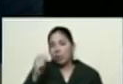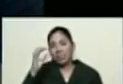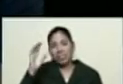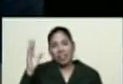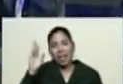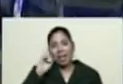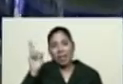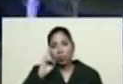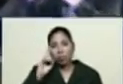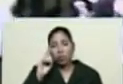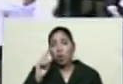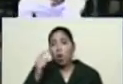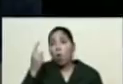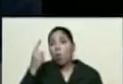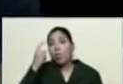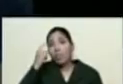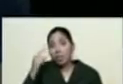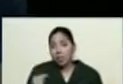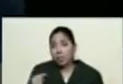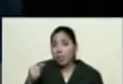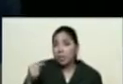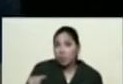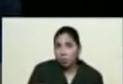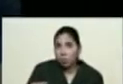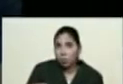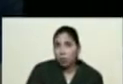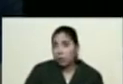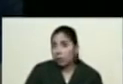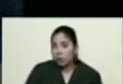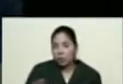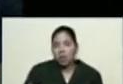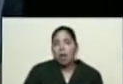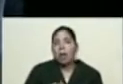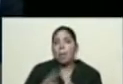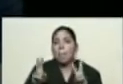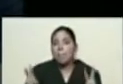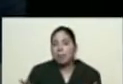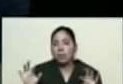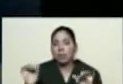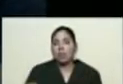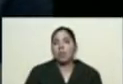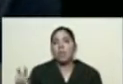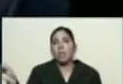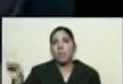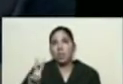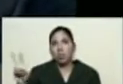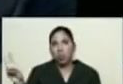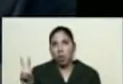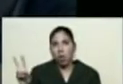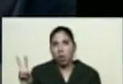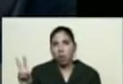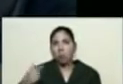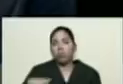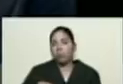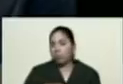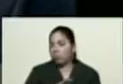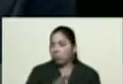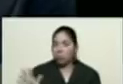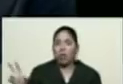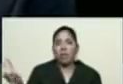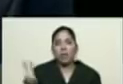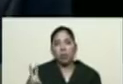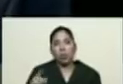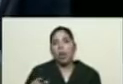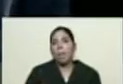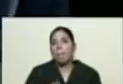día después de la elección de la constituyente llegó la paz constituyente a Venezuela, y estamos en paz constituyente en